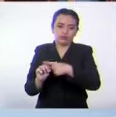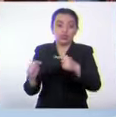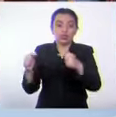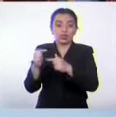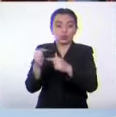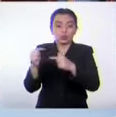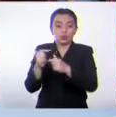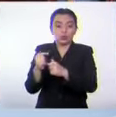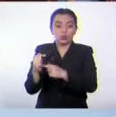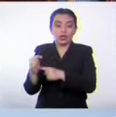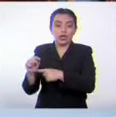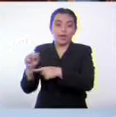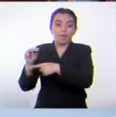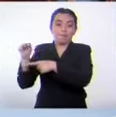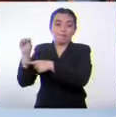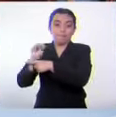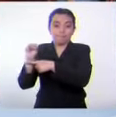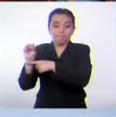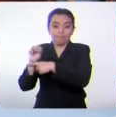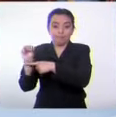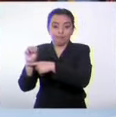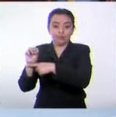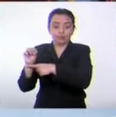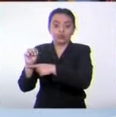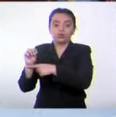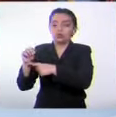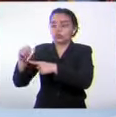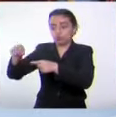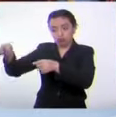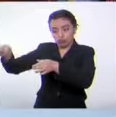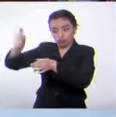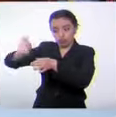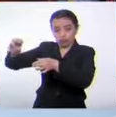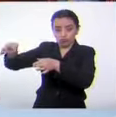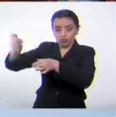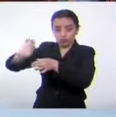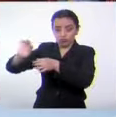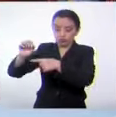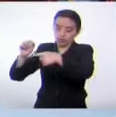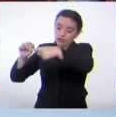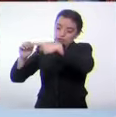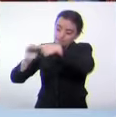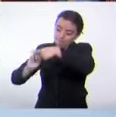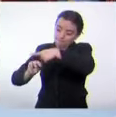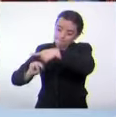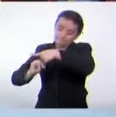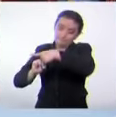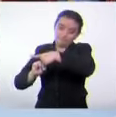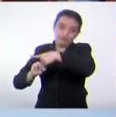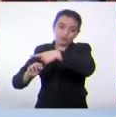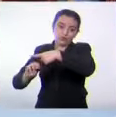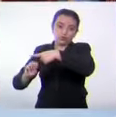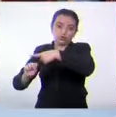soluto entre la masa de la disolución multiplicado por 100.